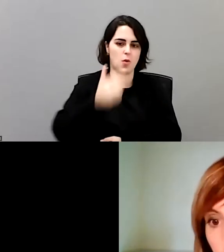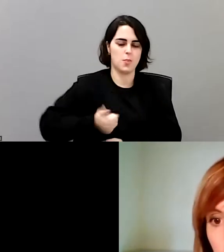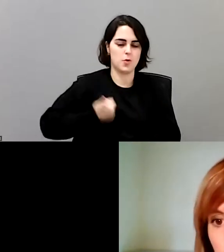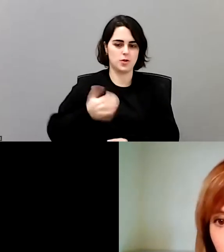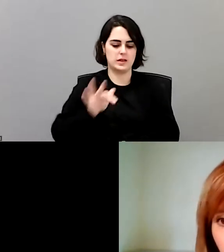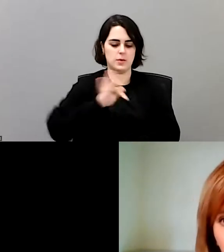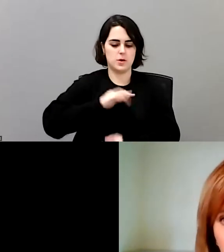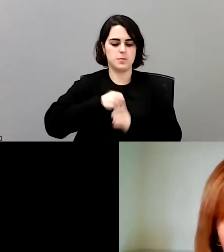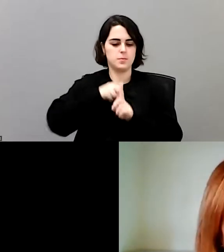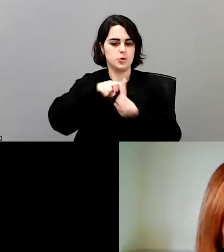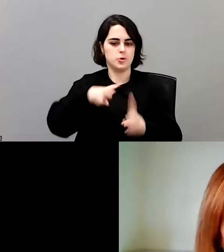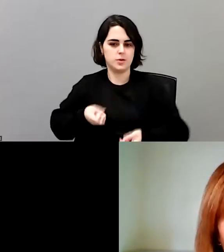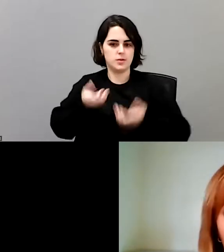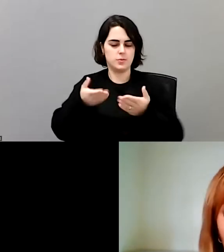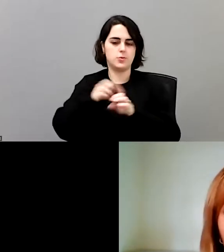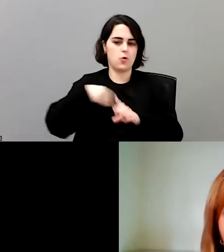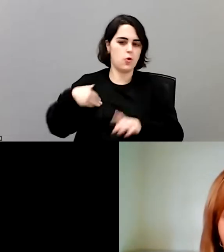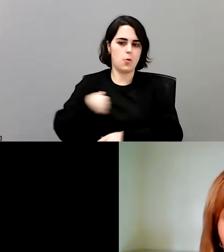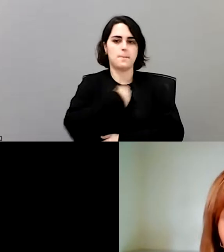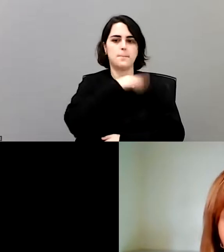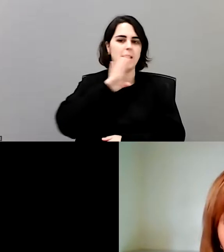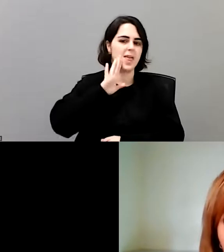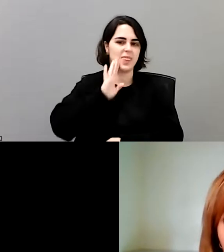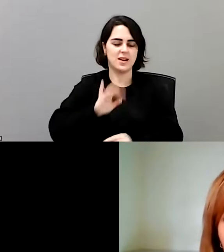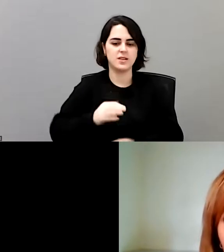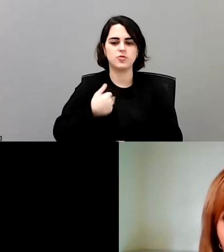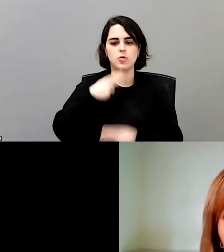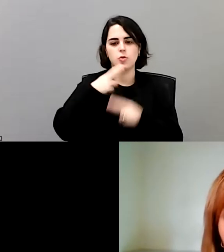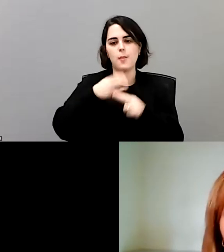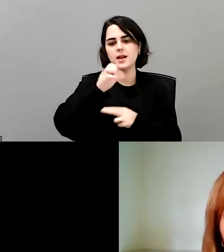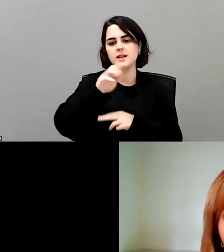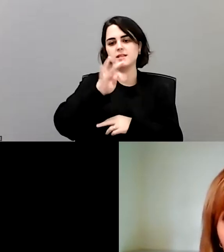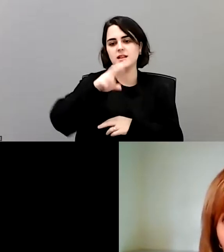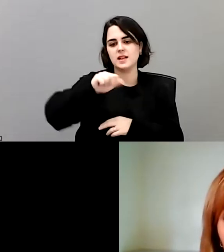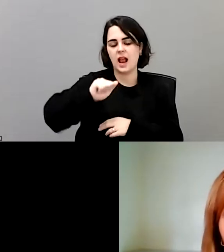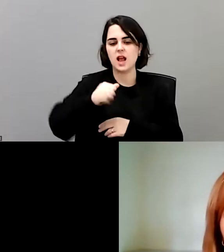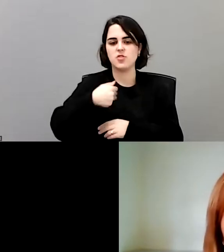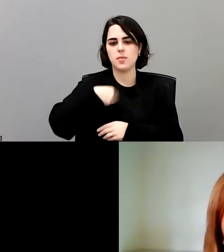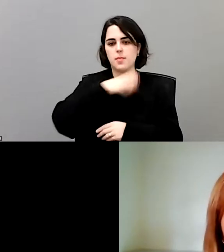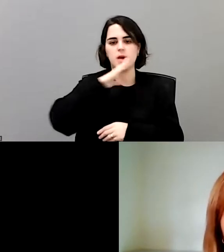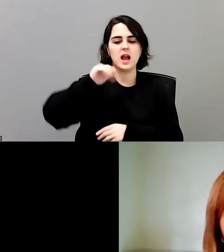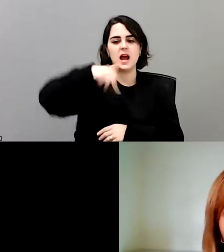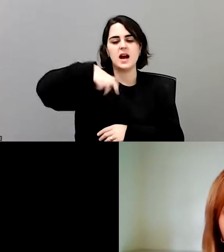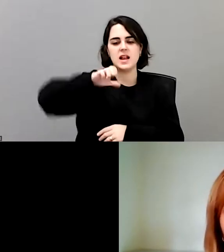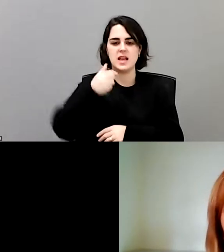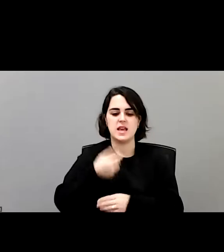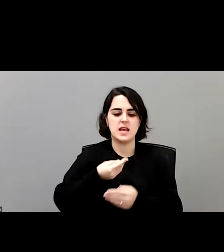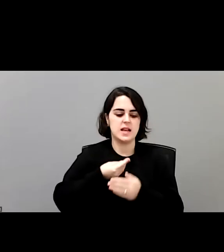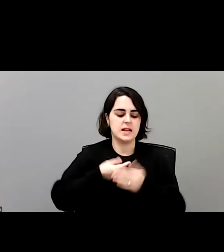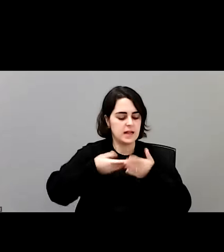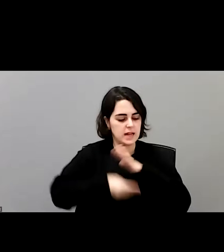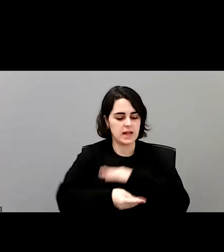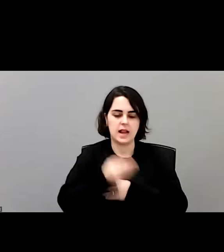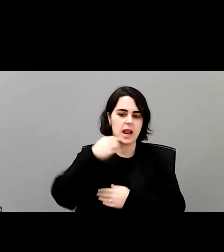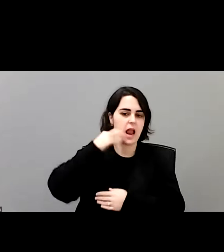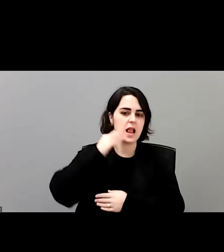mi punto de vista como madre. Mi nombre es Cristina, soy la mamá de Anne, una niña de 8 años con